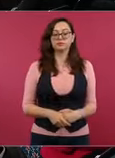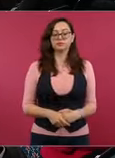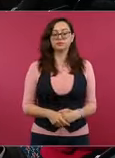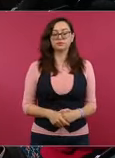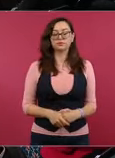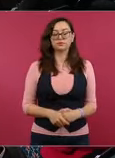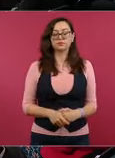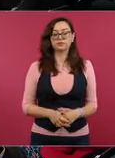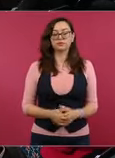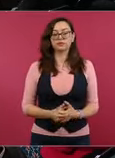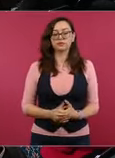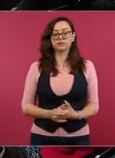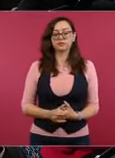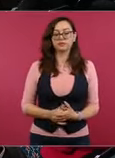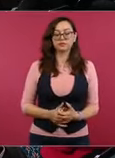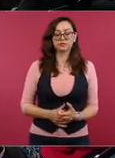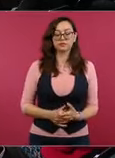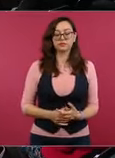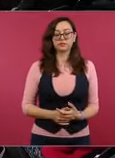¿Quién era el